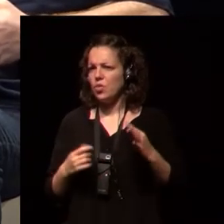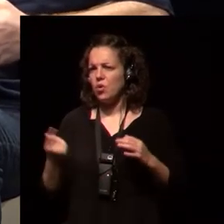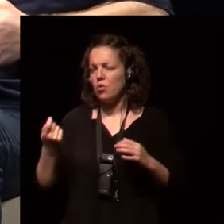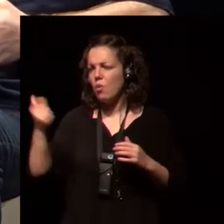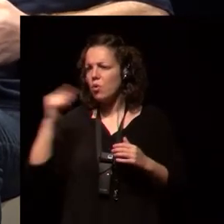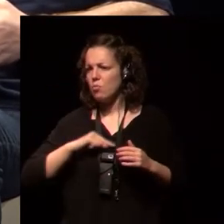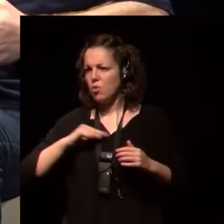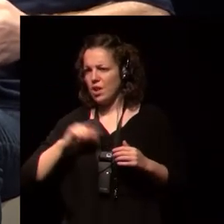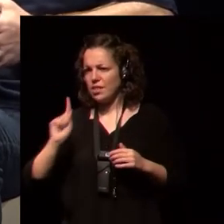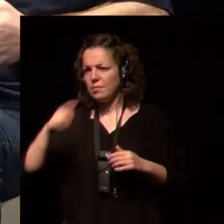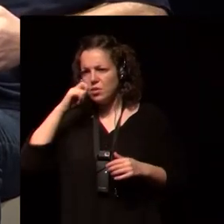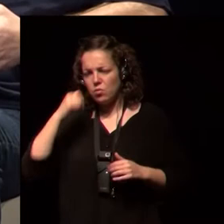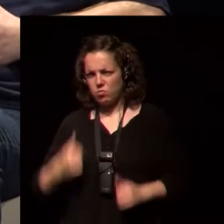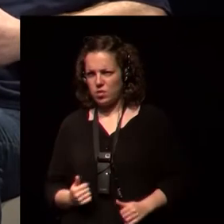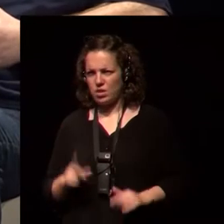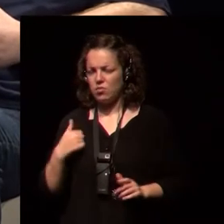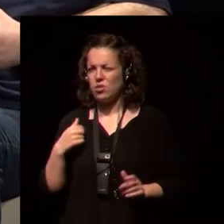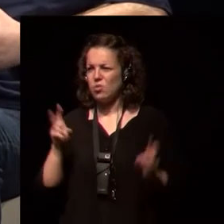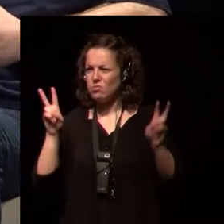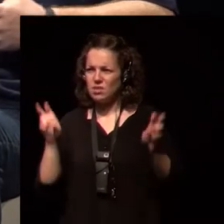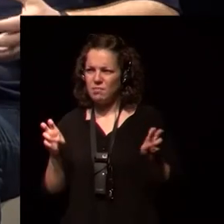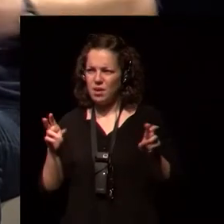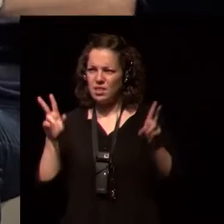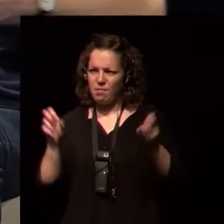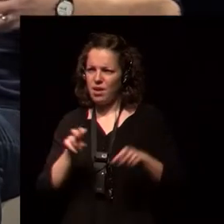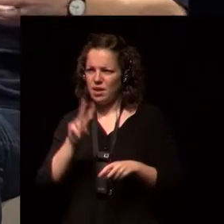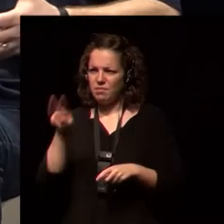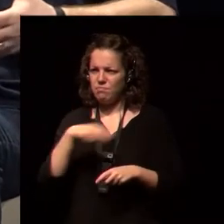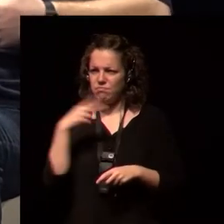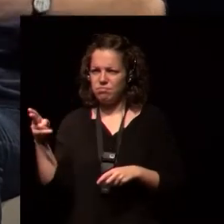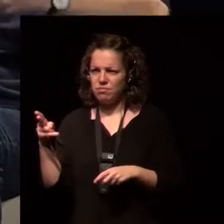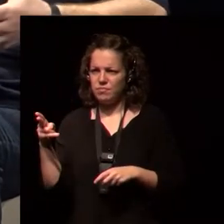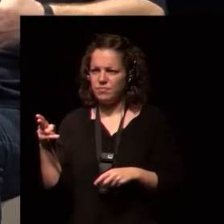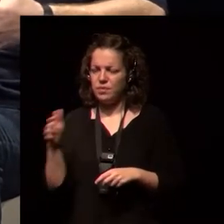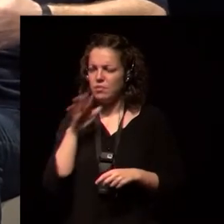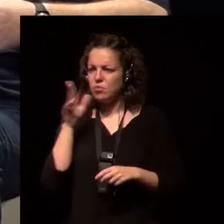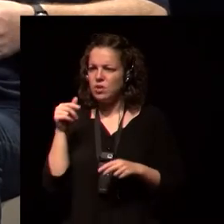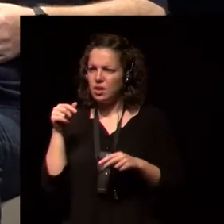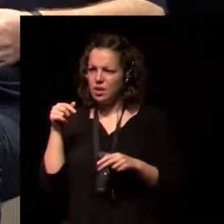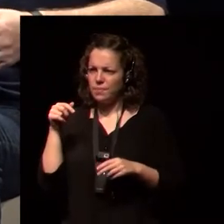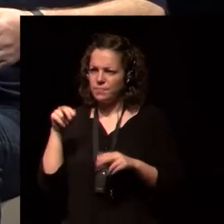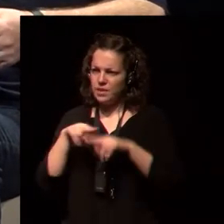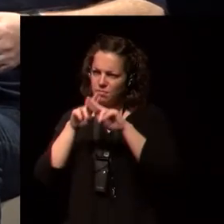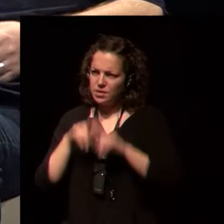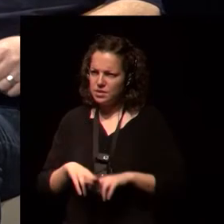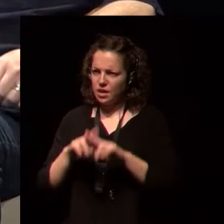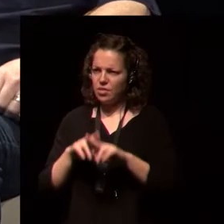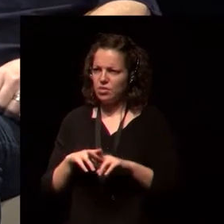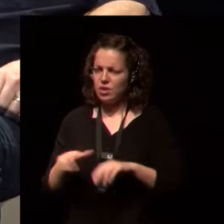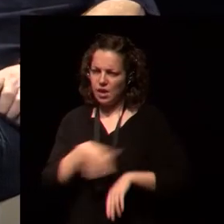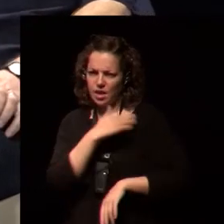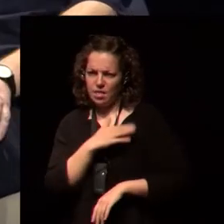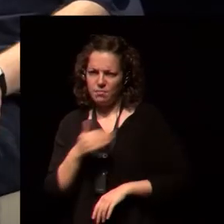moral y humano. Y no es un tema que puede resolverse la investigación académica, lo puede impulsar